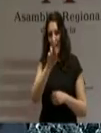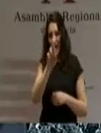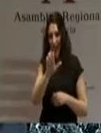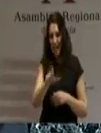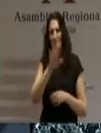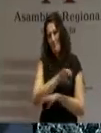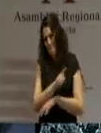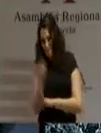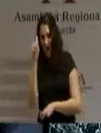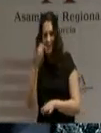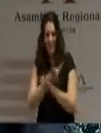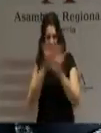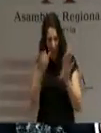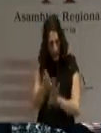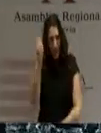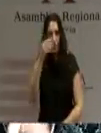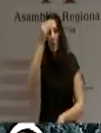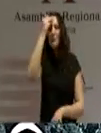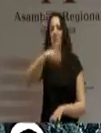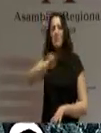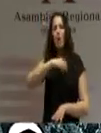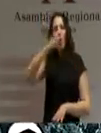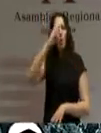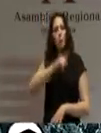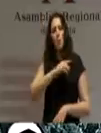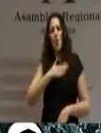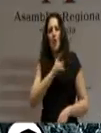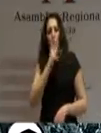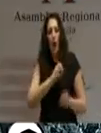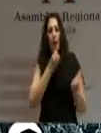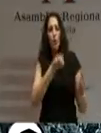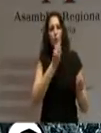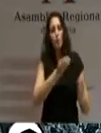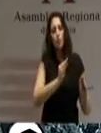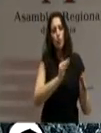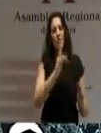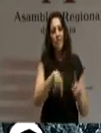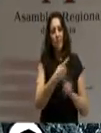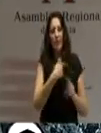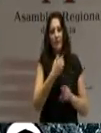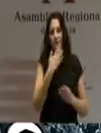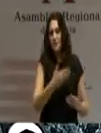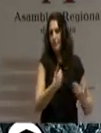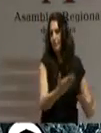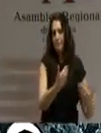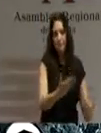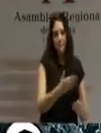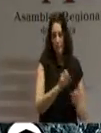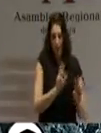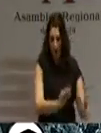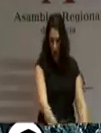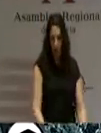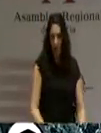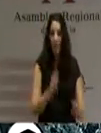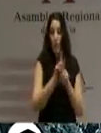creo que ustedes no quieren escuchar lo que decimos porque se le caen sus argumentos. Porque cuando el presidente, en